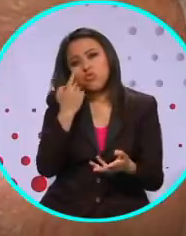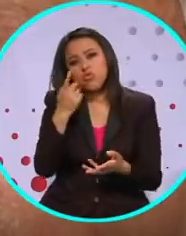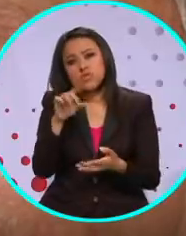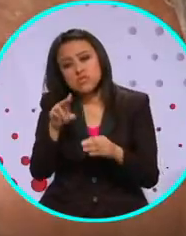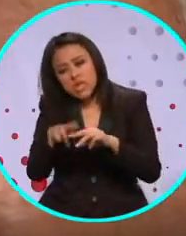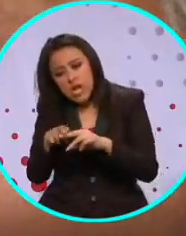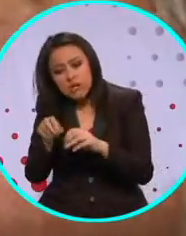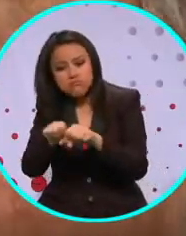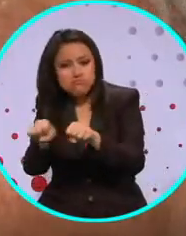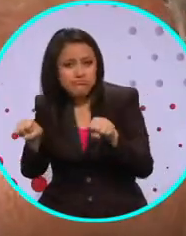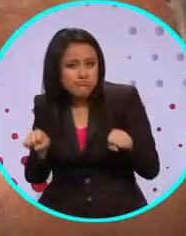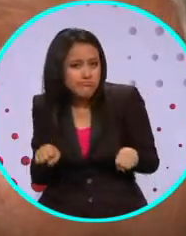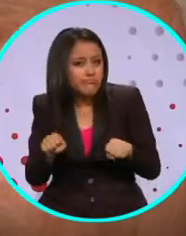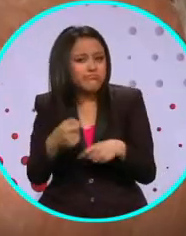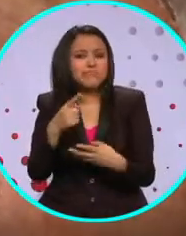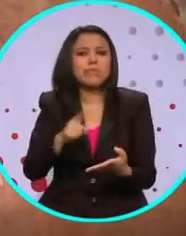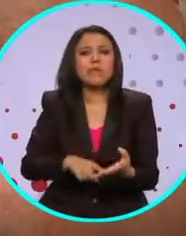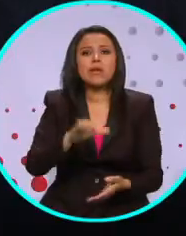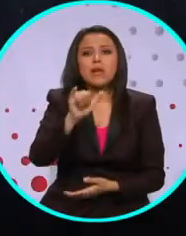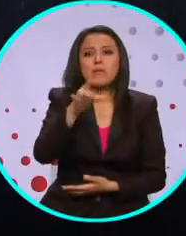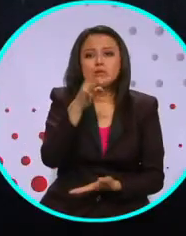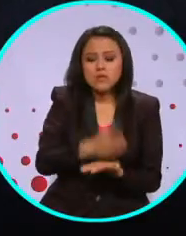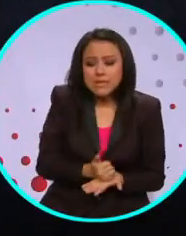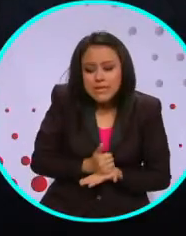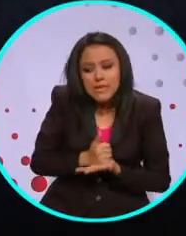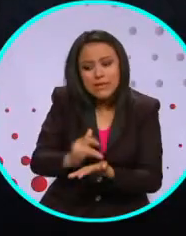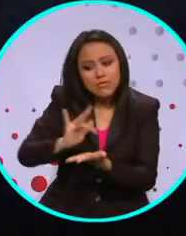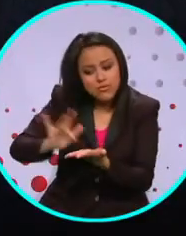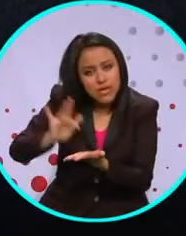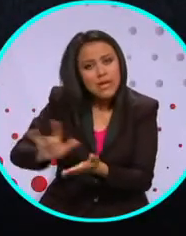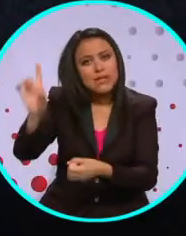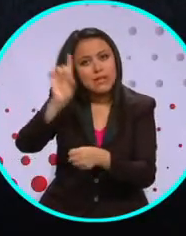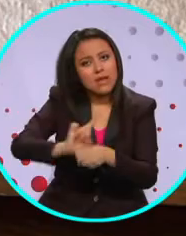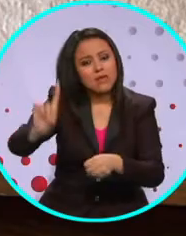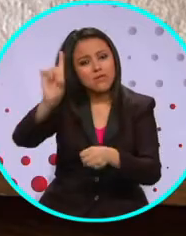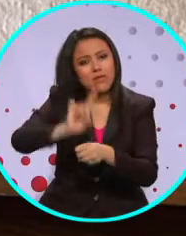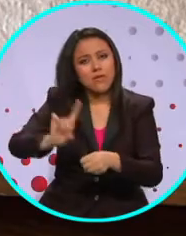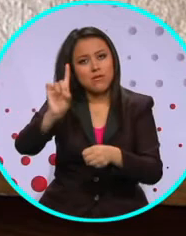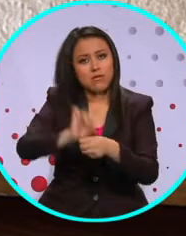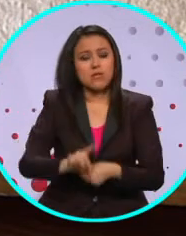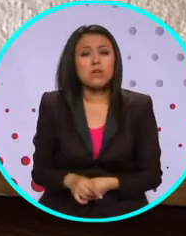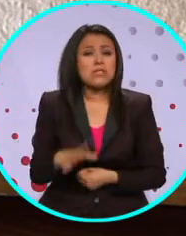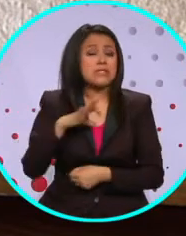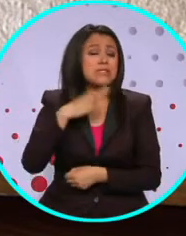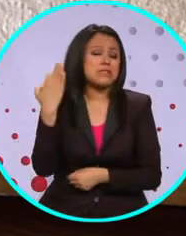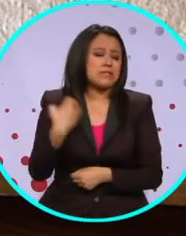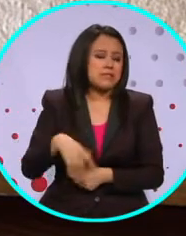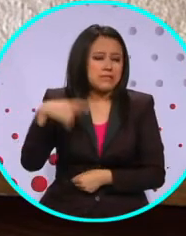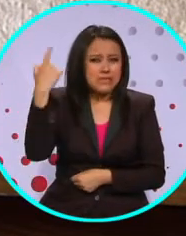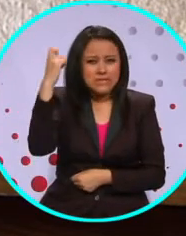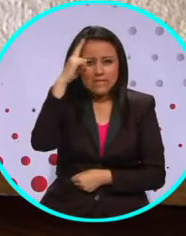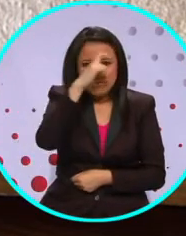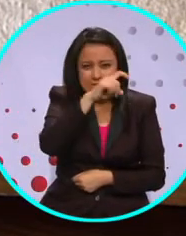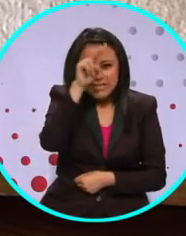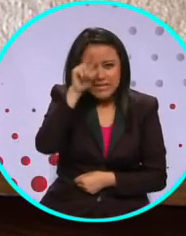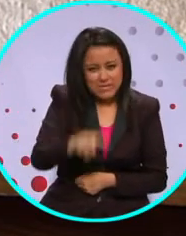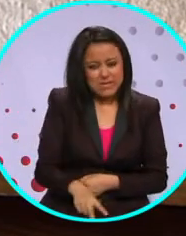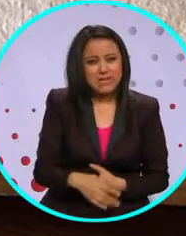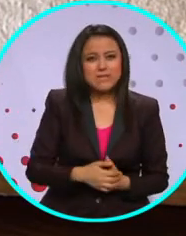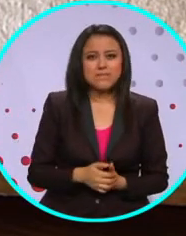sala. Don Camilo es más que el apoyo de todos los días de doña Rosa. Un proceso difícil, muy